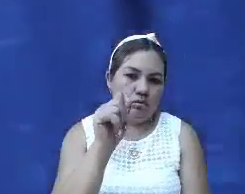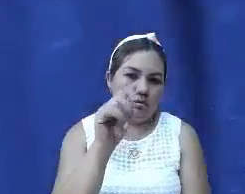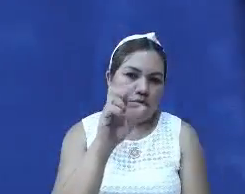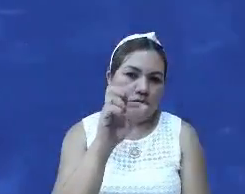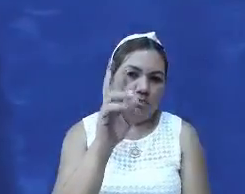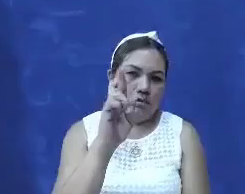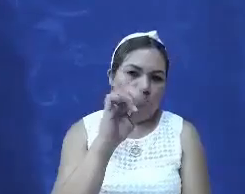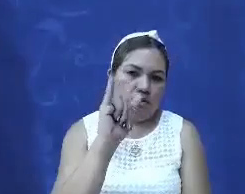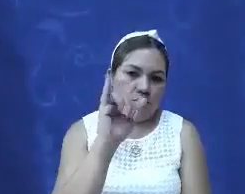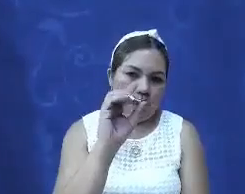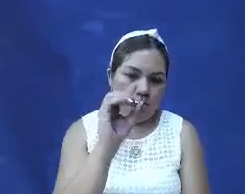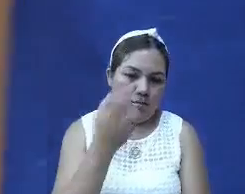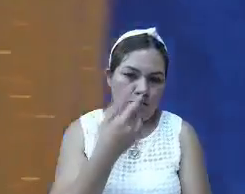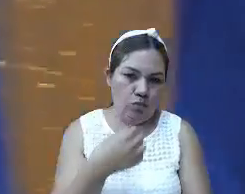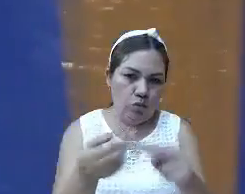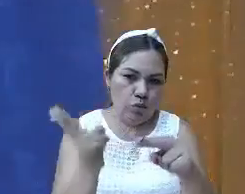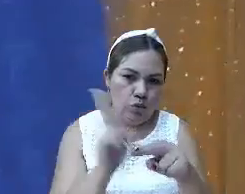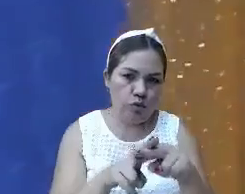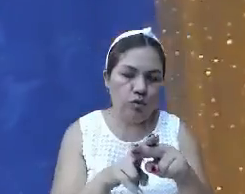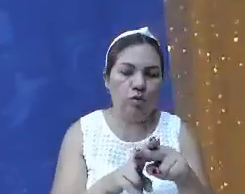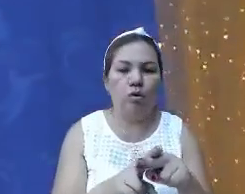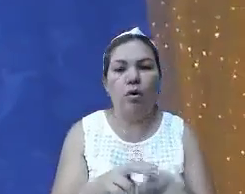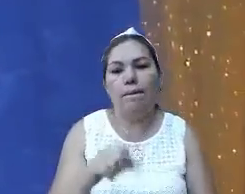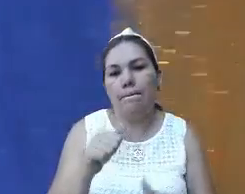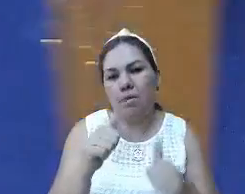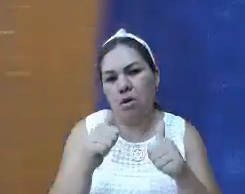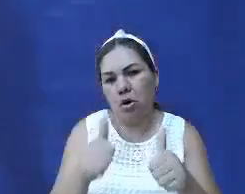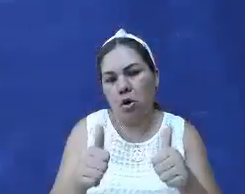esposa. Diga conmigo, adulterio y homicidio.